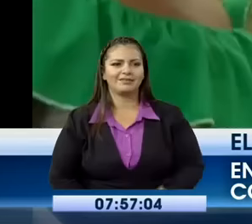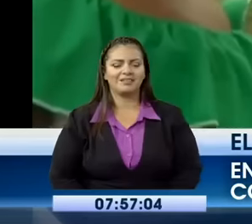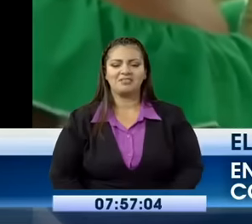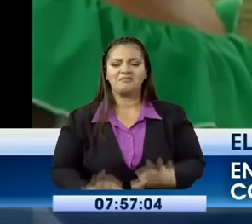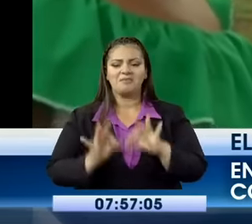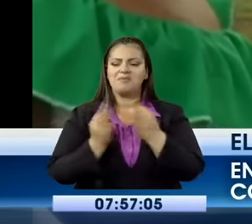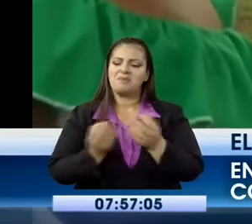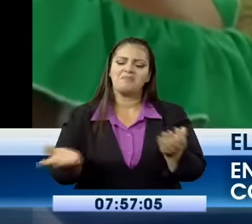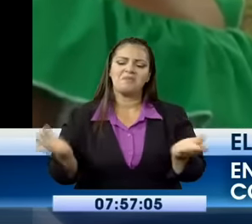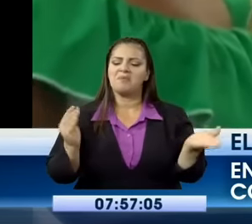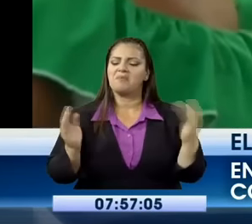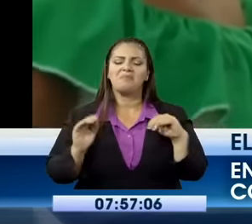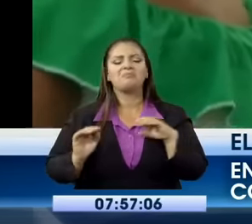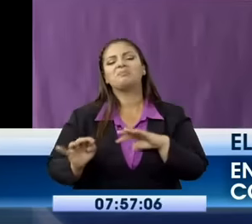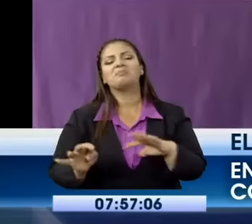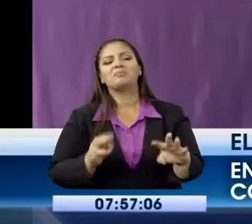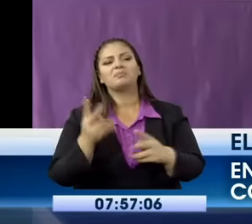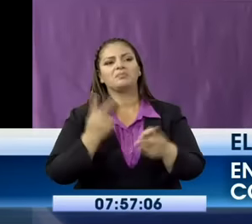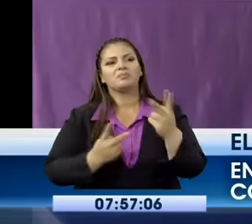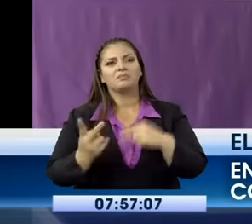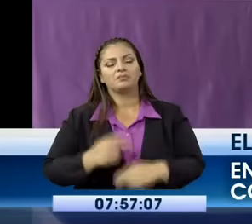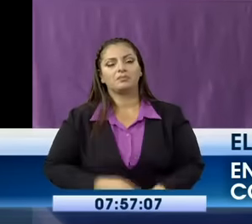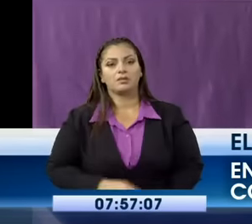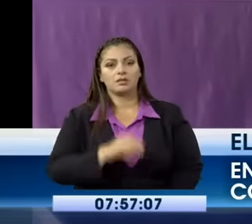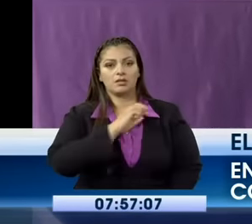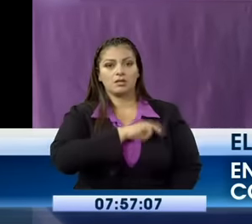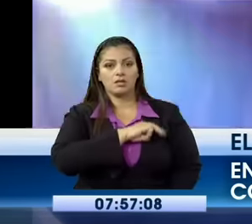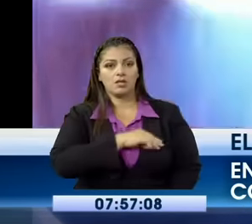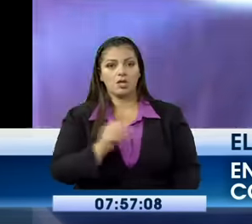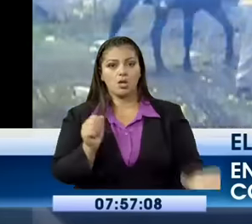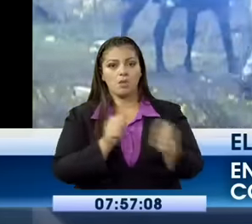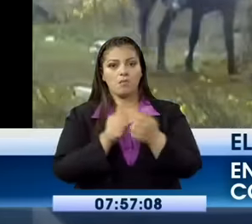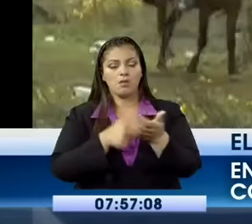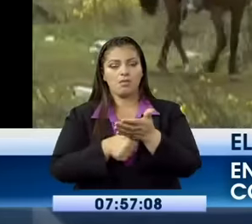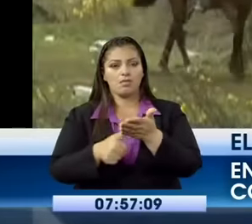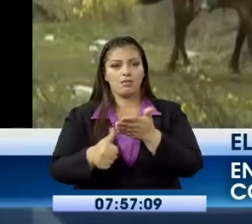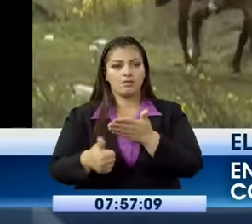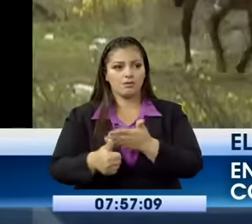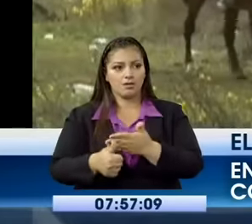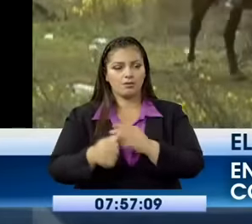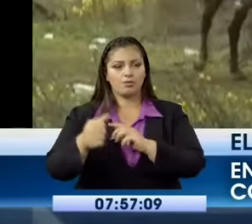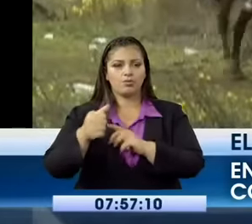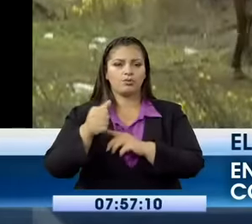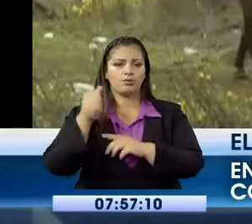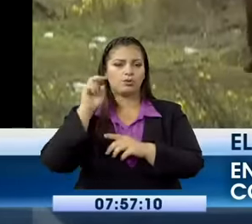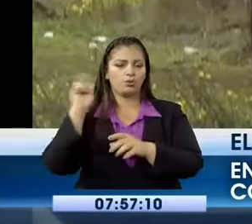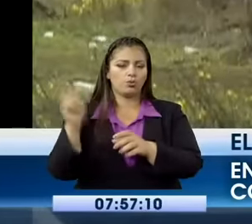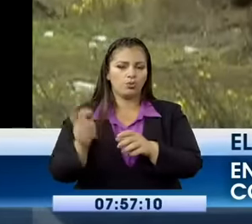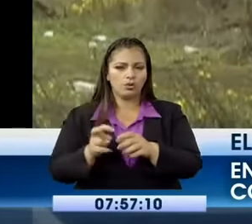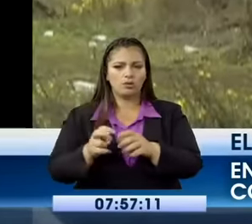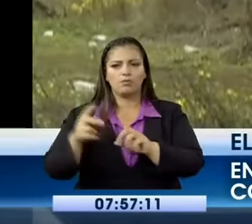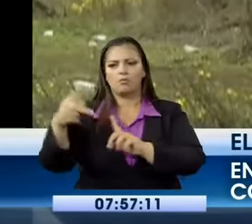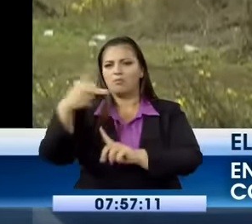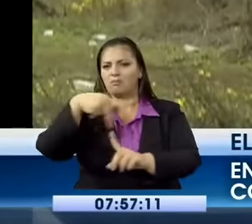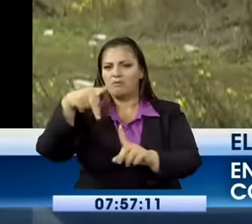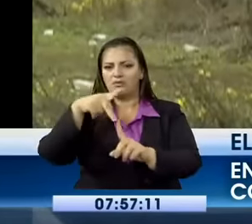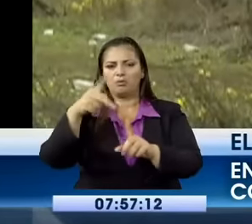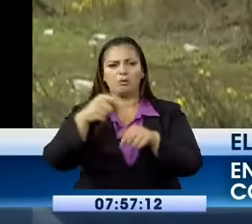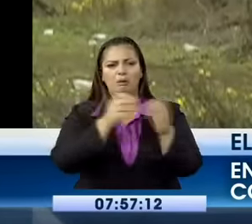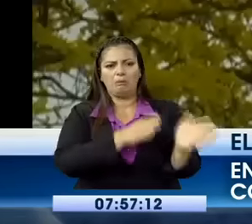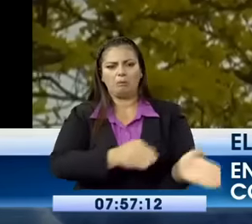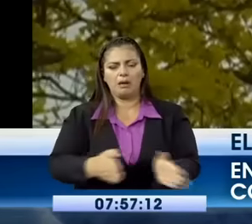familia la alcaldía junto con el Ministerio de turismo y la prefectura promueven actividades como paseos en caballo o en